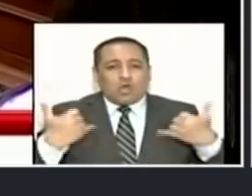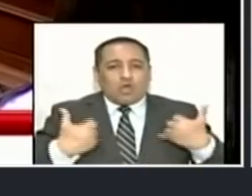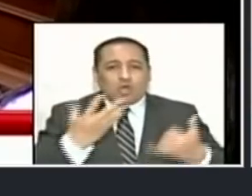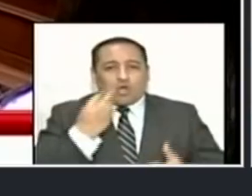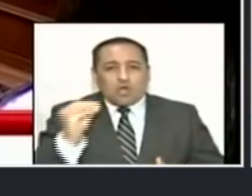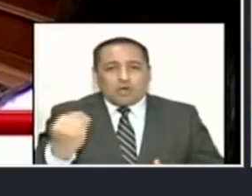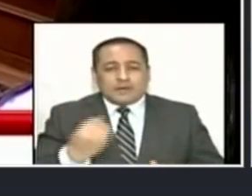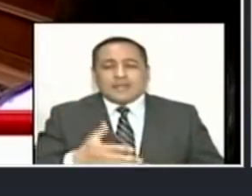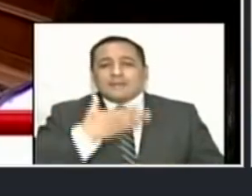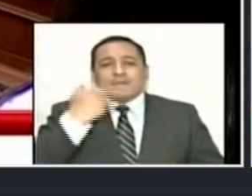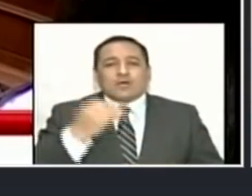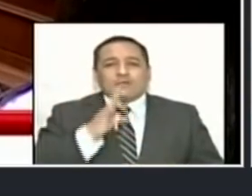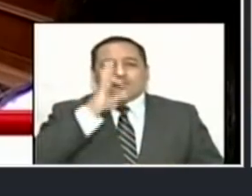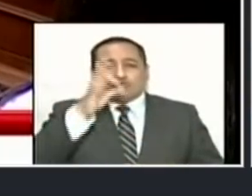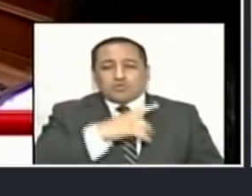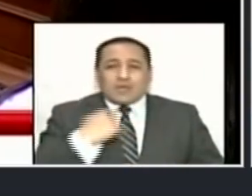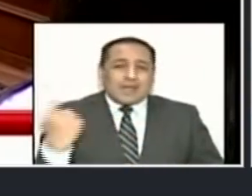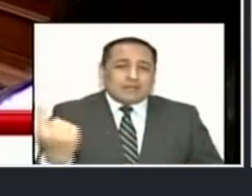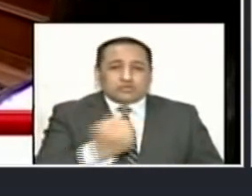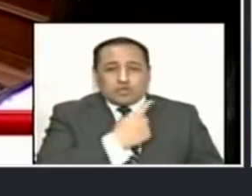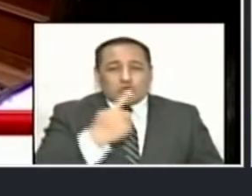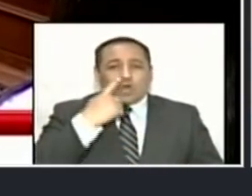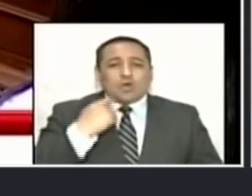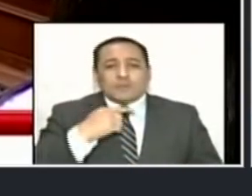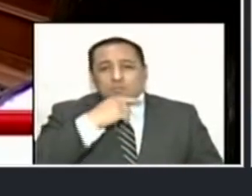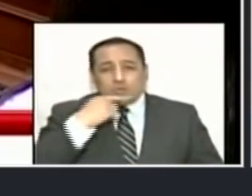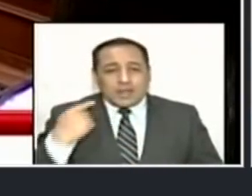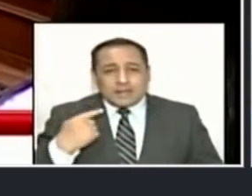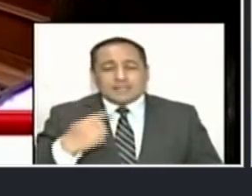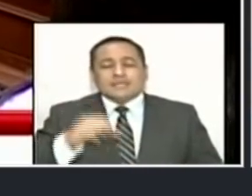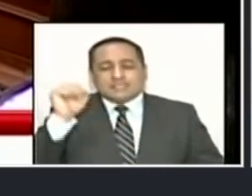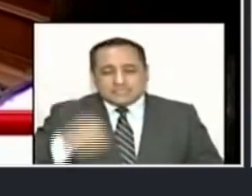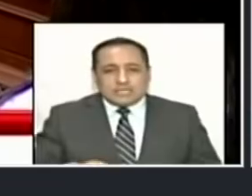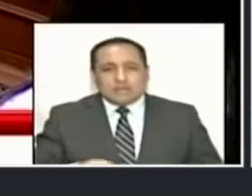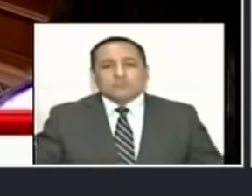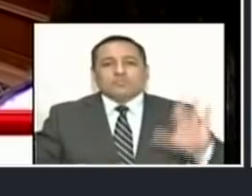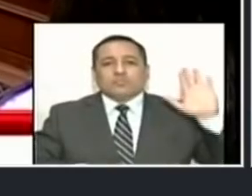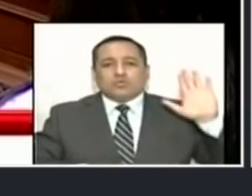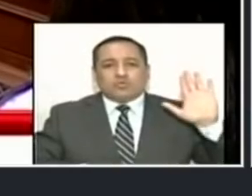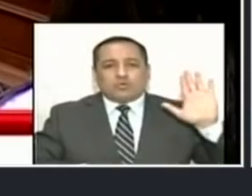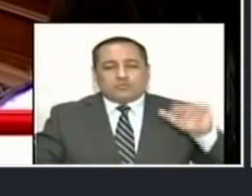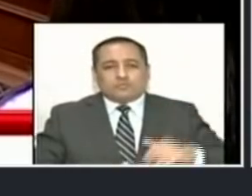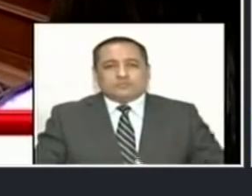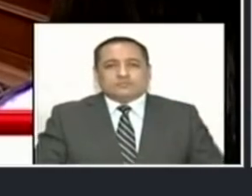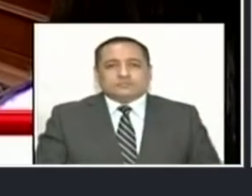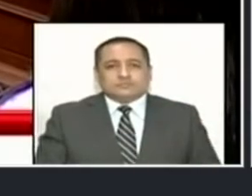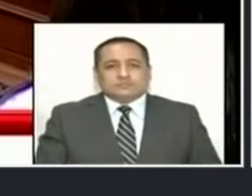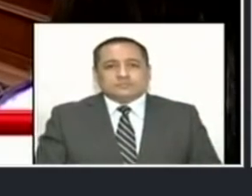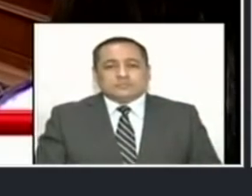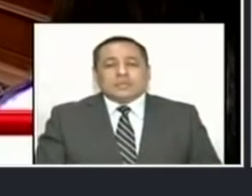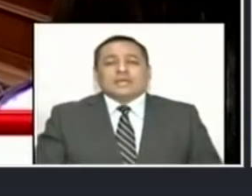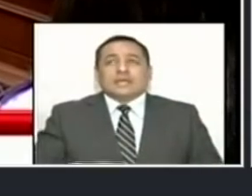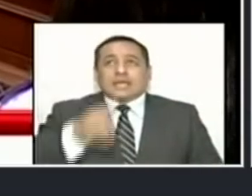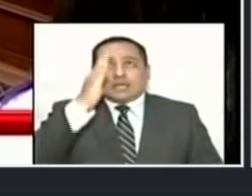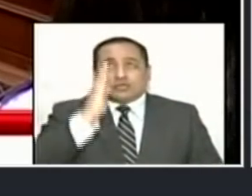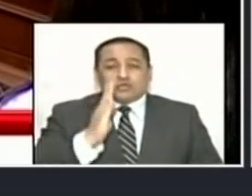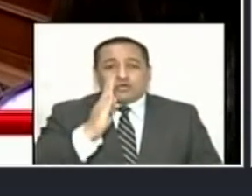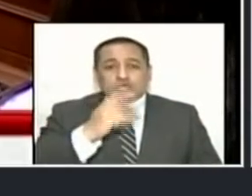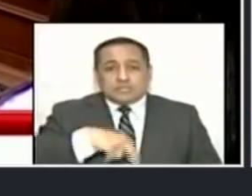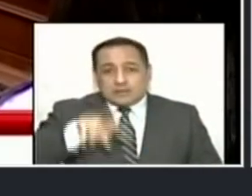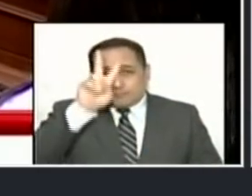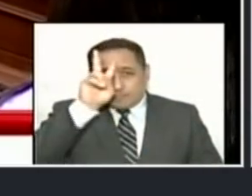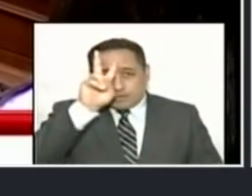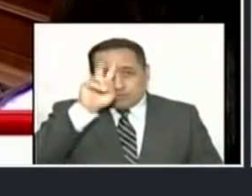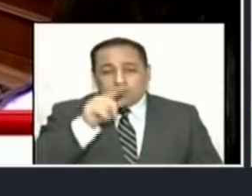paquete que era lo ideal, ¿no es cierto? Porque ha habido mucha resistencia. Por ejemplo, el Congreso no ha querido modificar la inmunidad